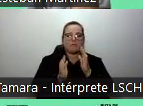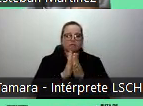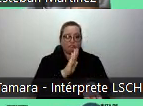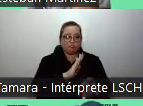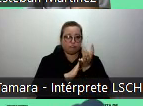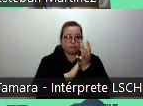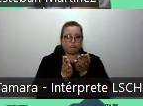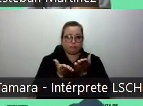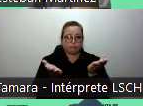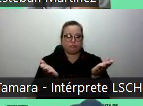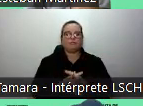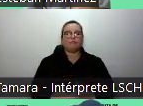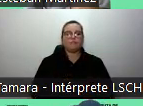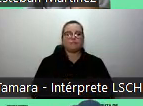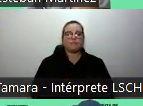las